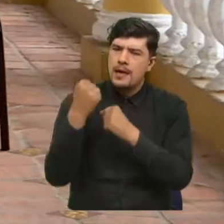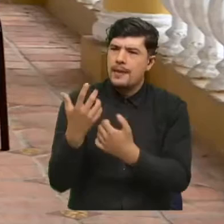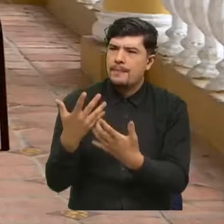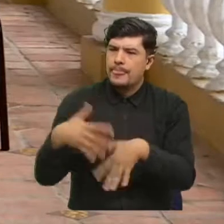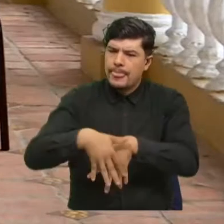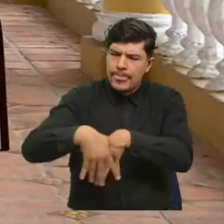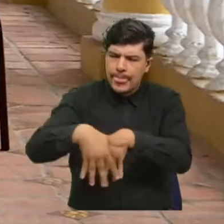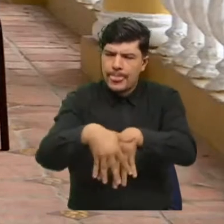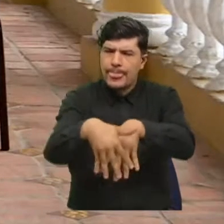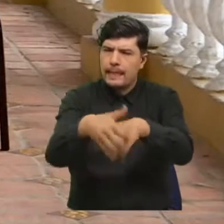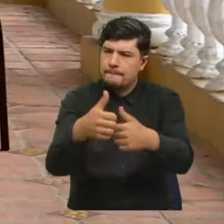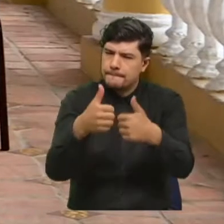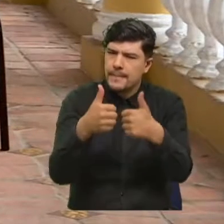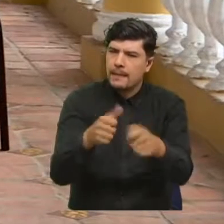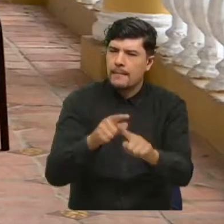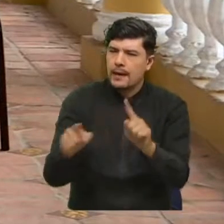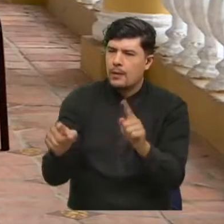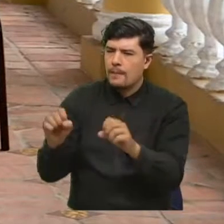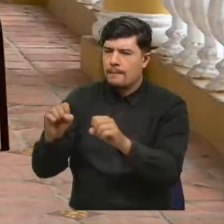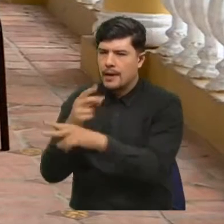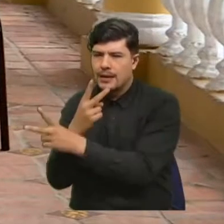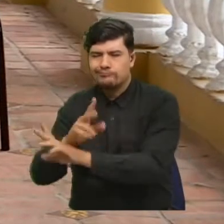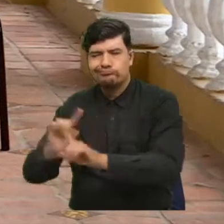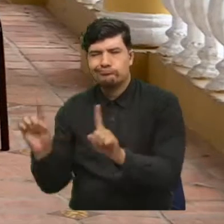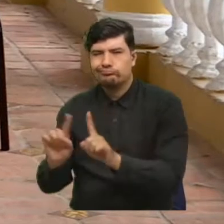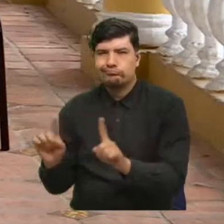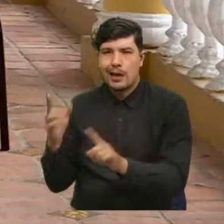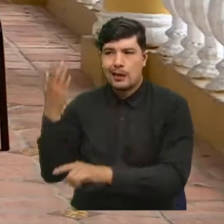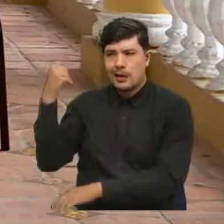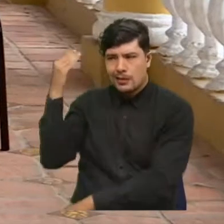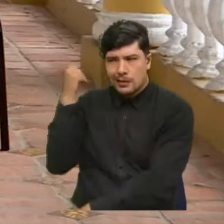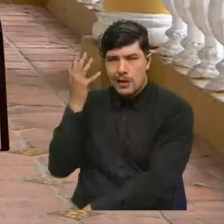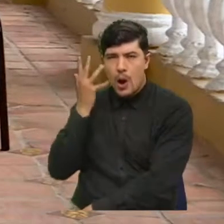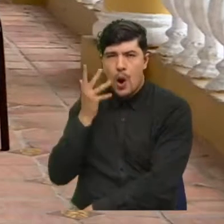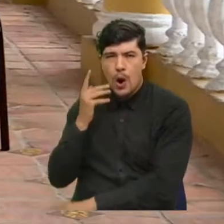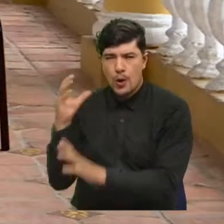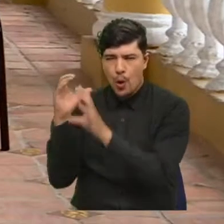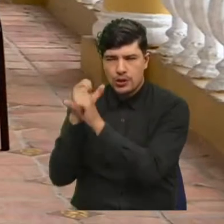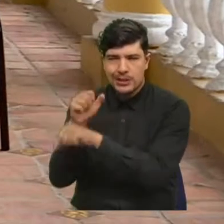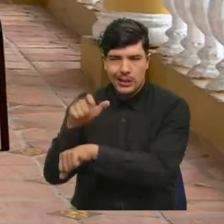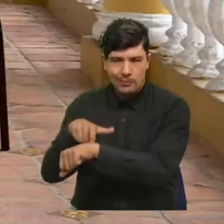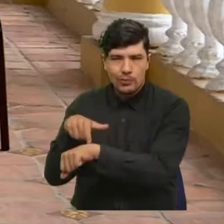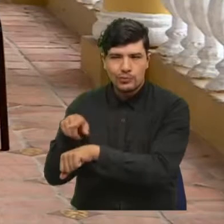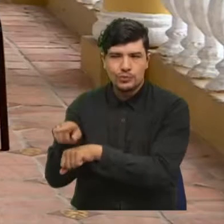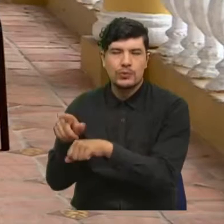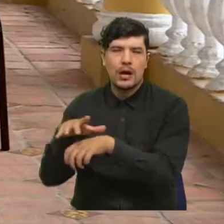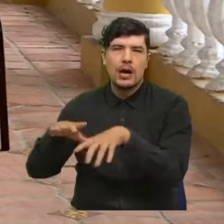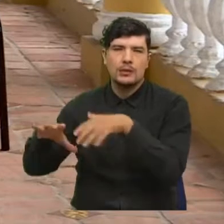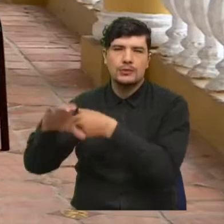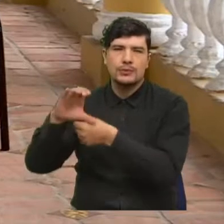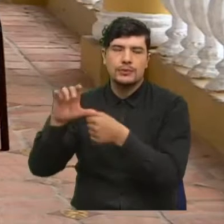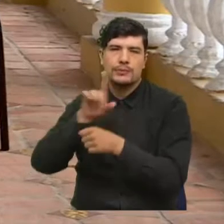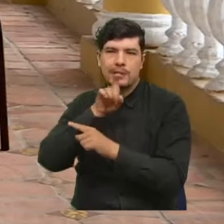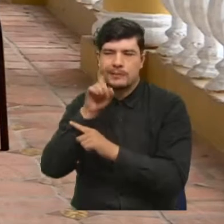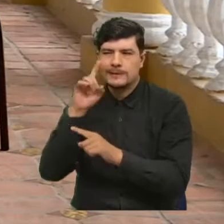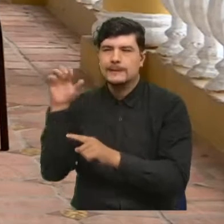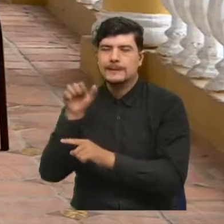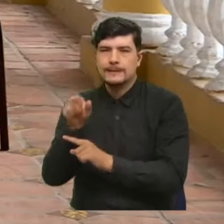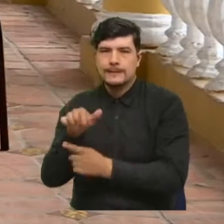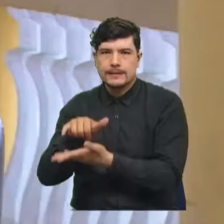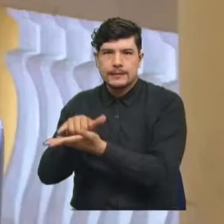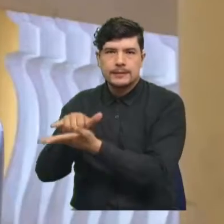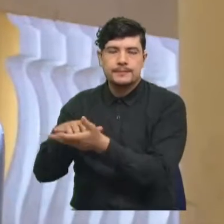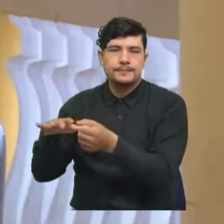no la violencia es lo que hemos visto por lo menos en las últimas noches también en el área metropolitana de bucaramanga y como derecho fundamental